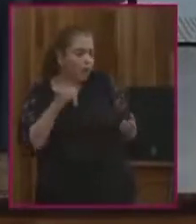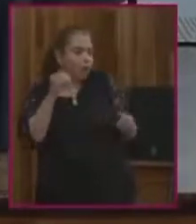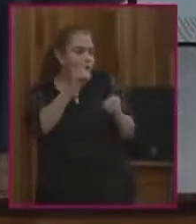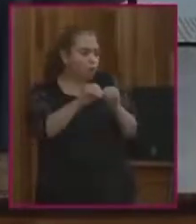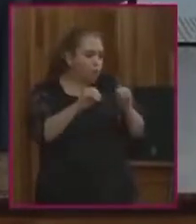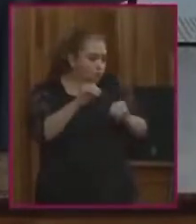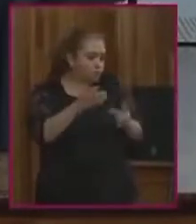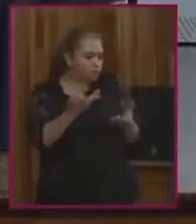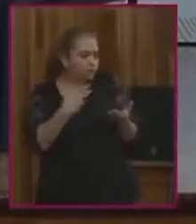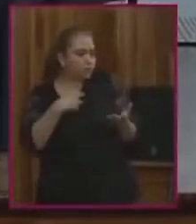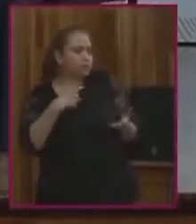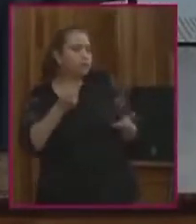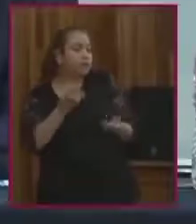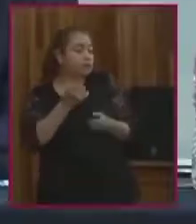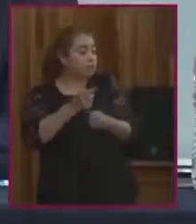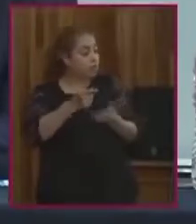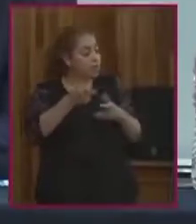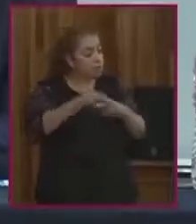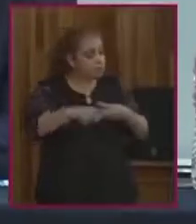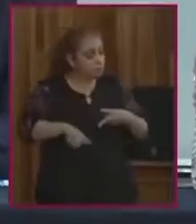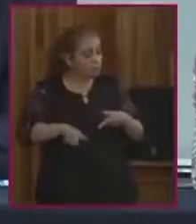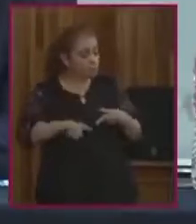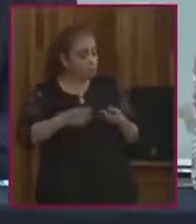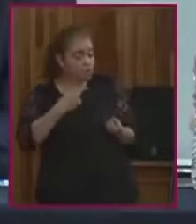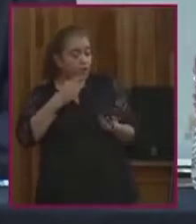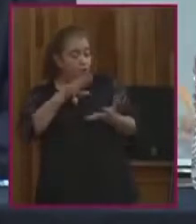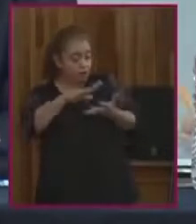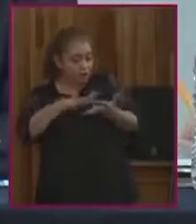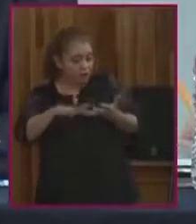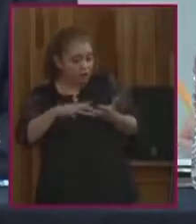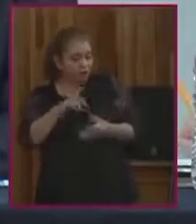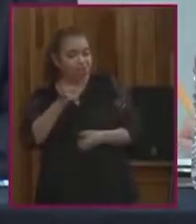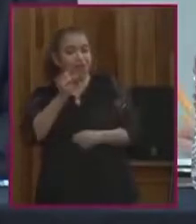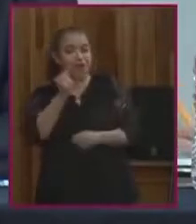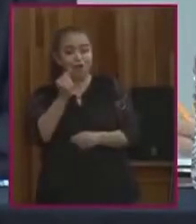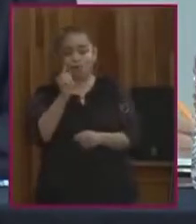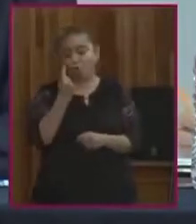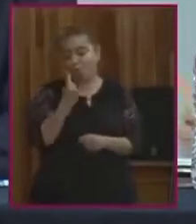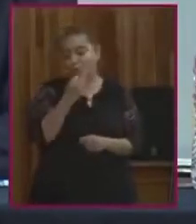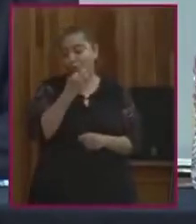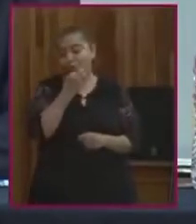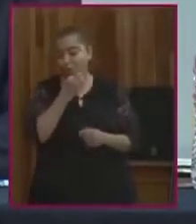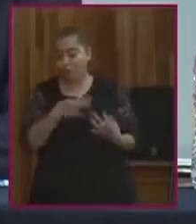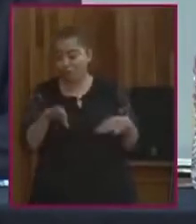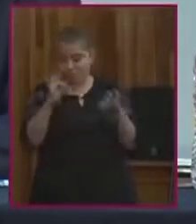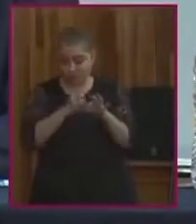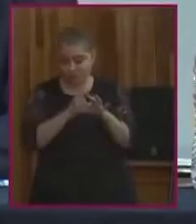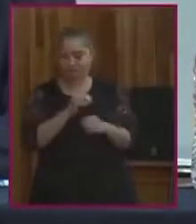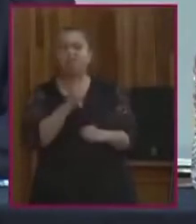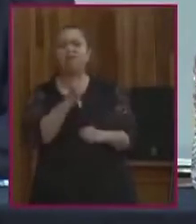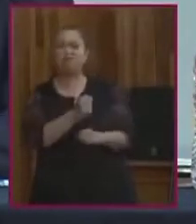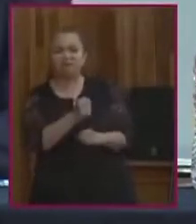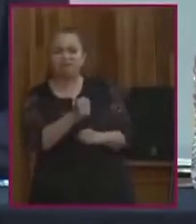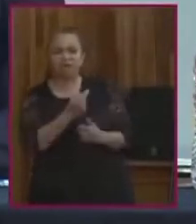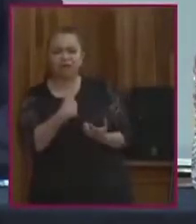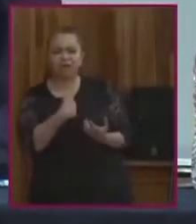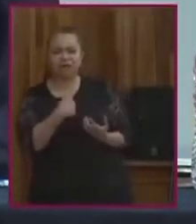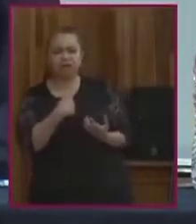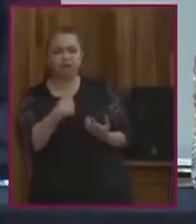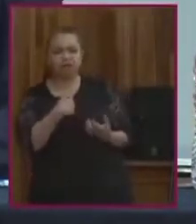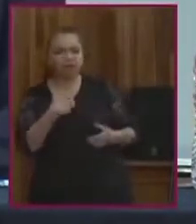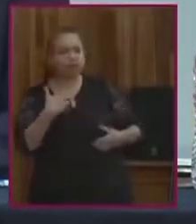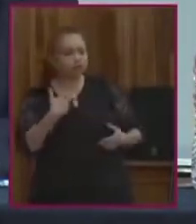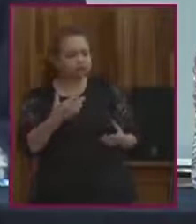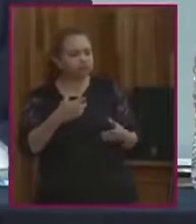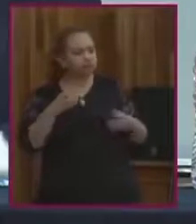iniciativa, y que solamente voy a leer en el minuto que me queda lo principal, es sustentar que